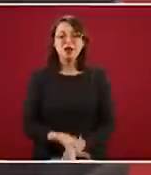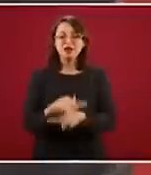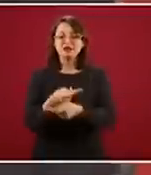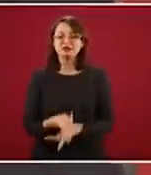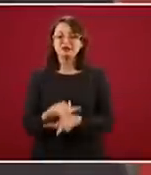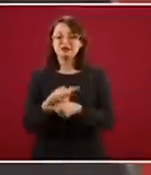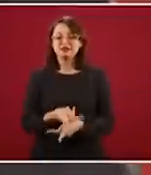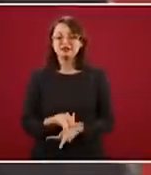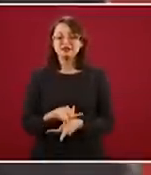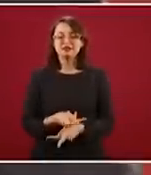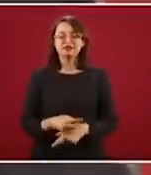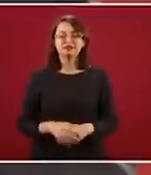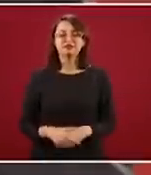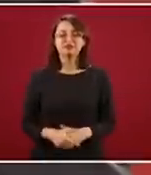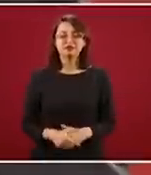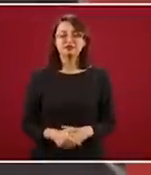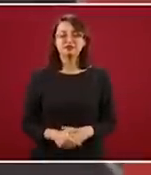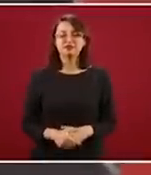además,